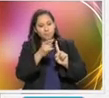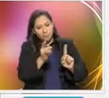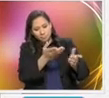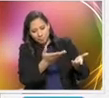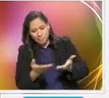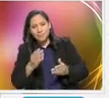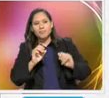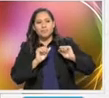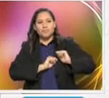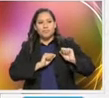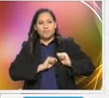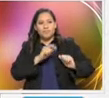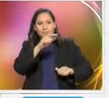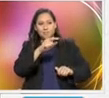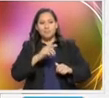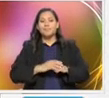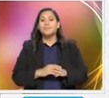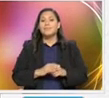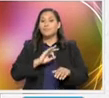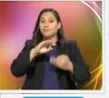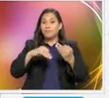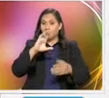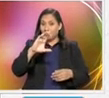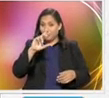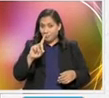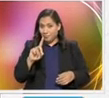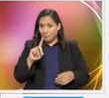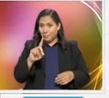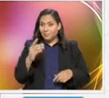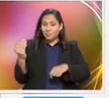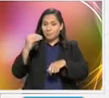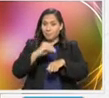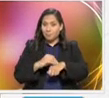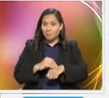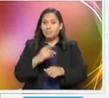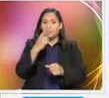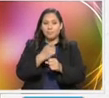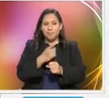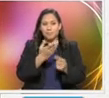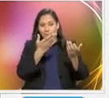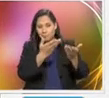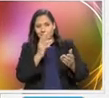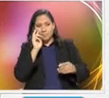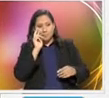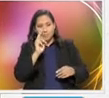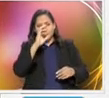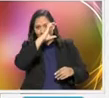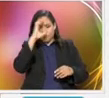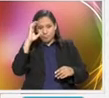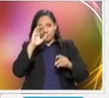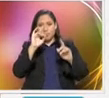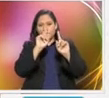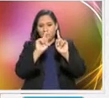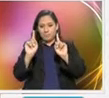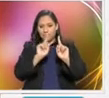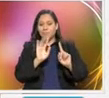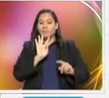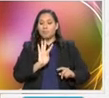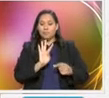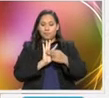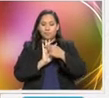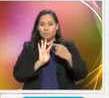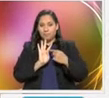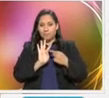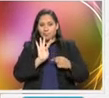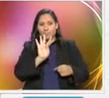o militares. Sí. Y entonces todo el disco, sobre todo, está planeado como, ahí estamos viendo la portada donde están ellos cuatro y pues